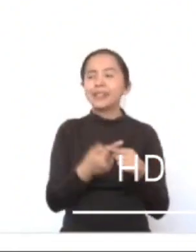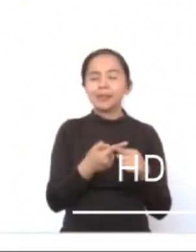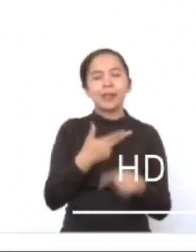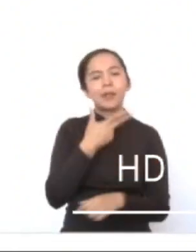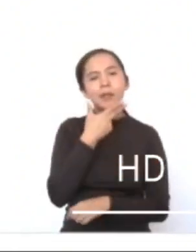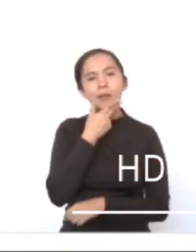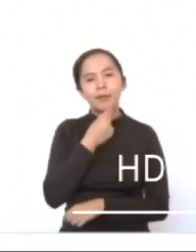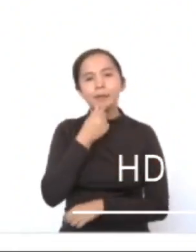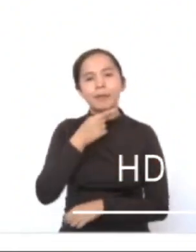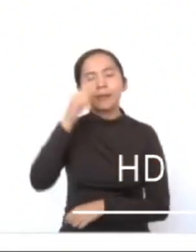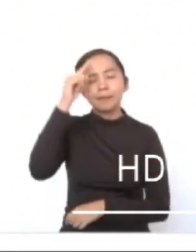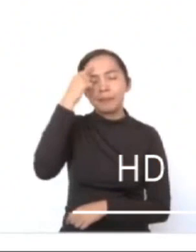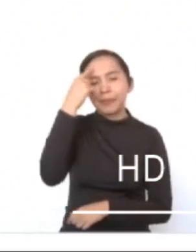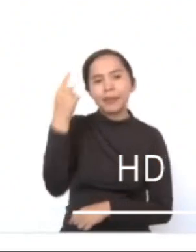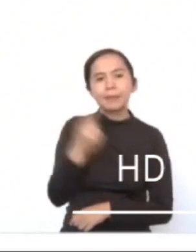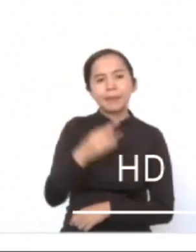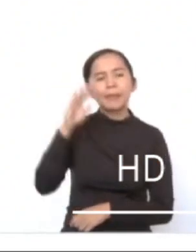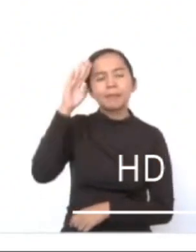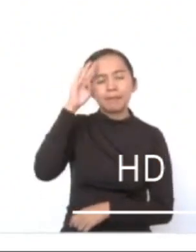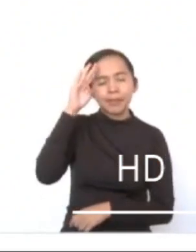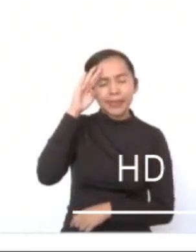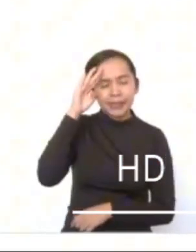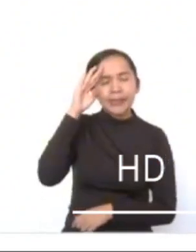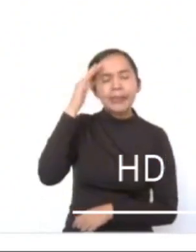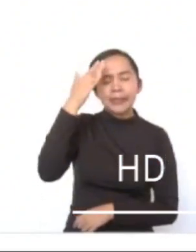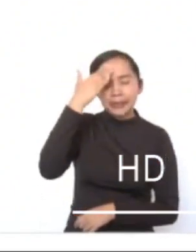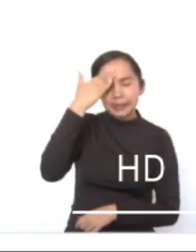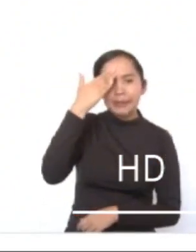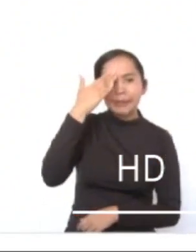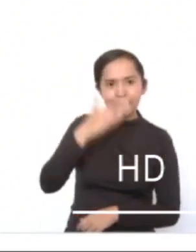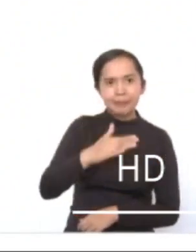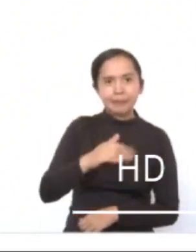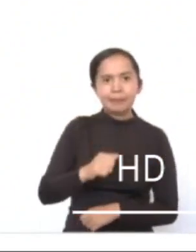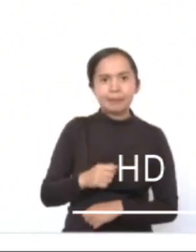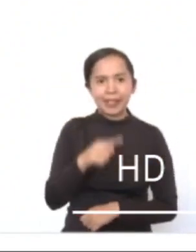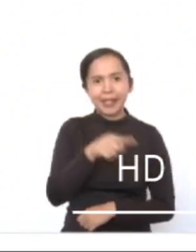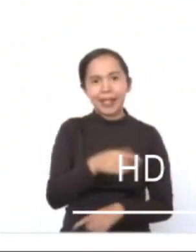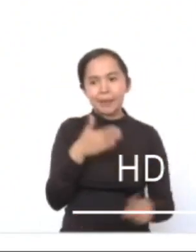para sensibilizar y concientizar a hombres.